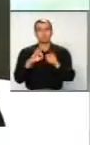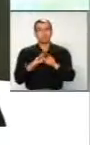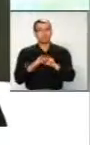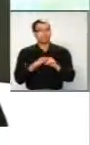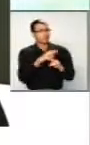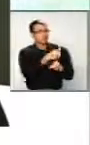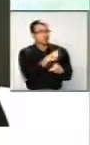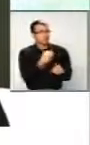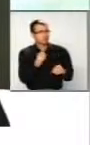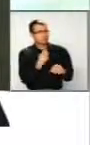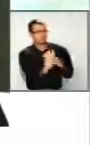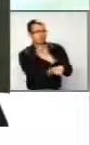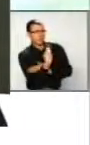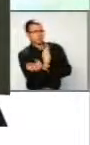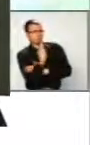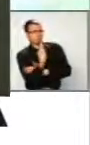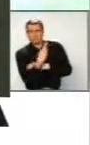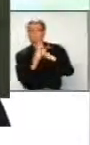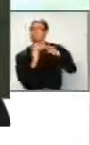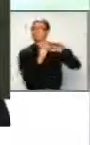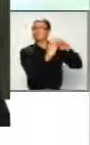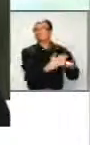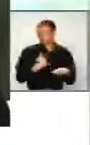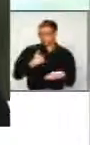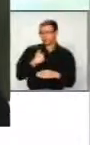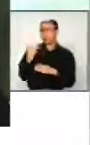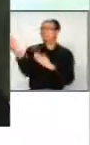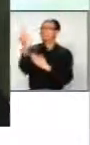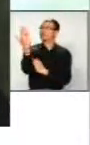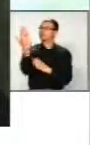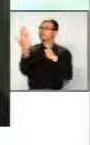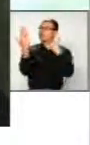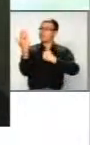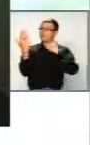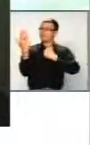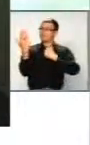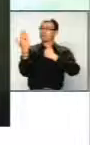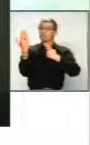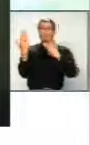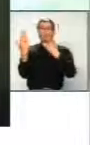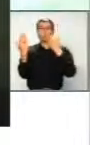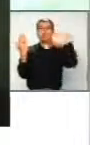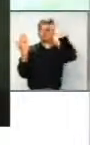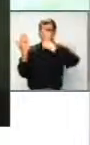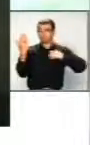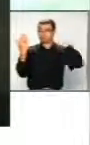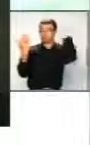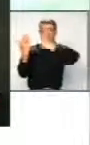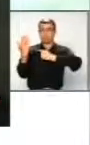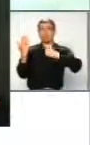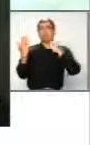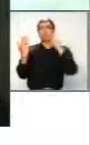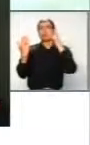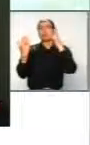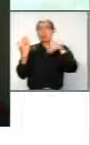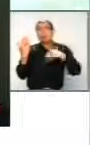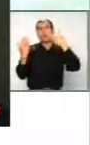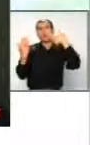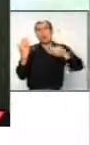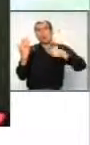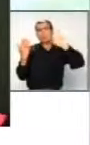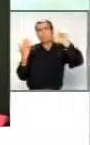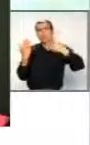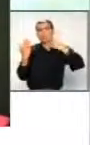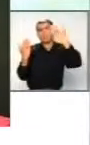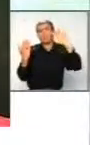otro o el medio, qué es lo que yo quiero construir en mi vida, y que nos acordemos que todo lo externo va pasando, que la belleza